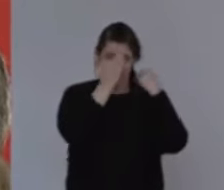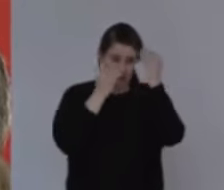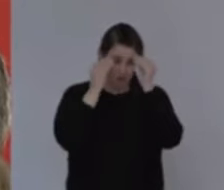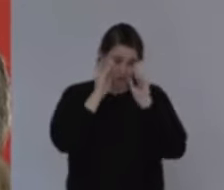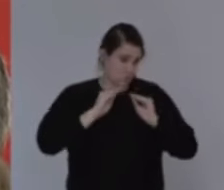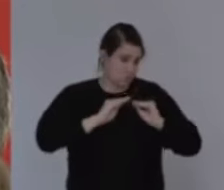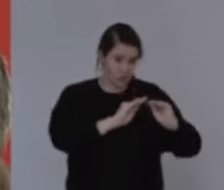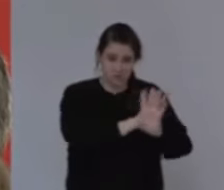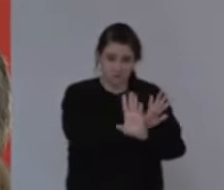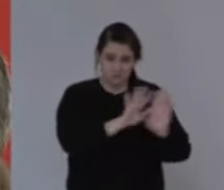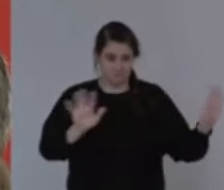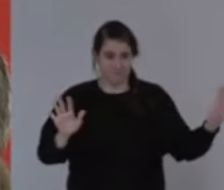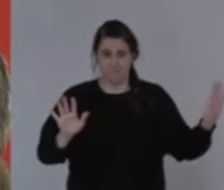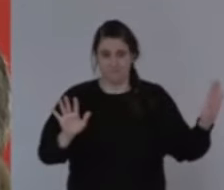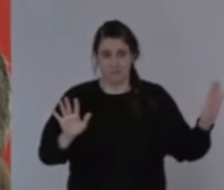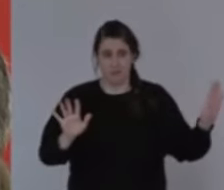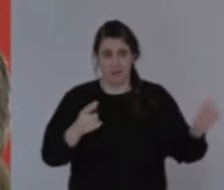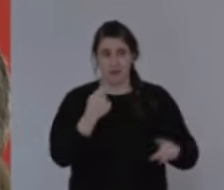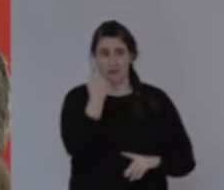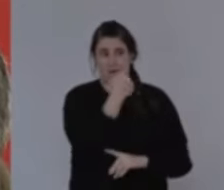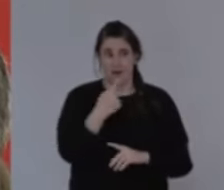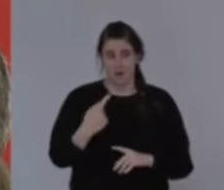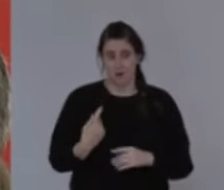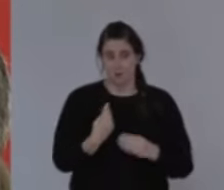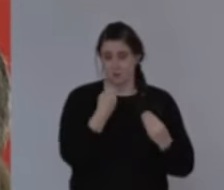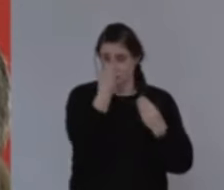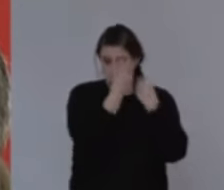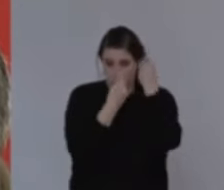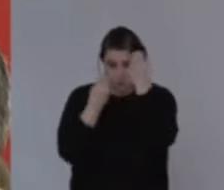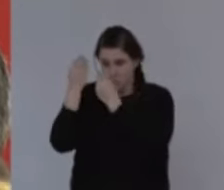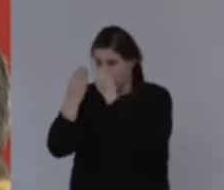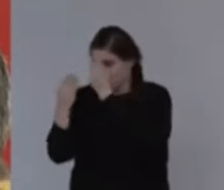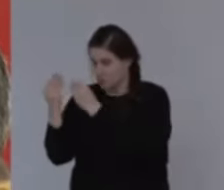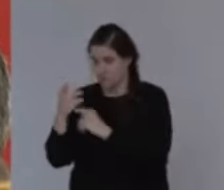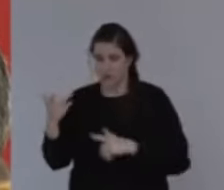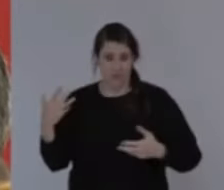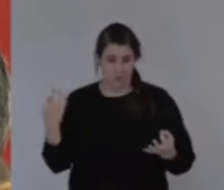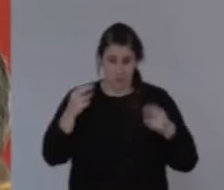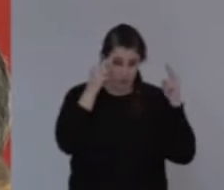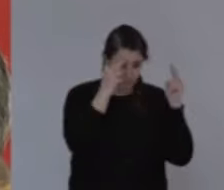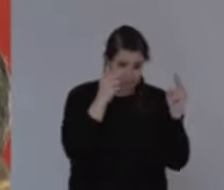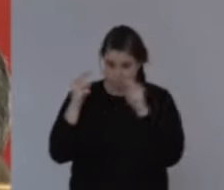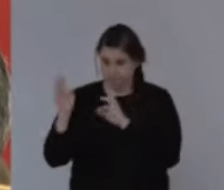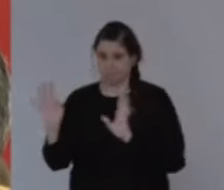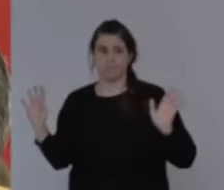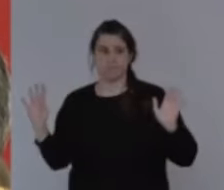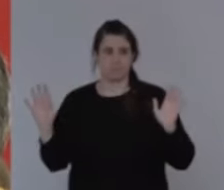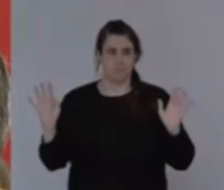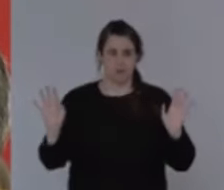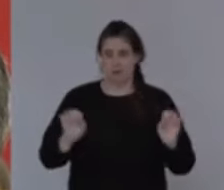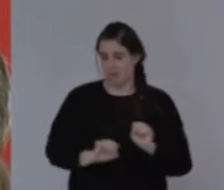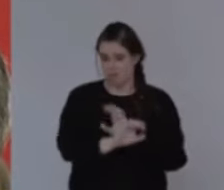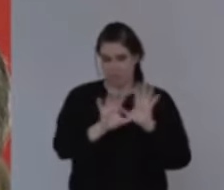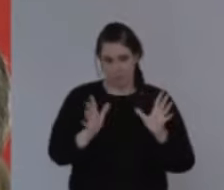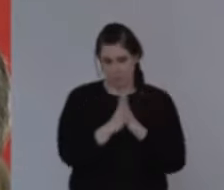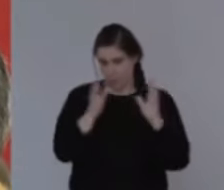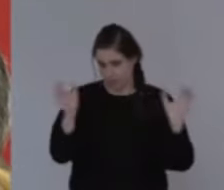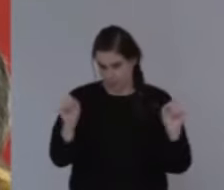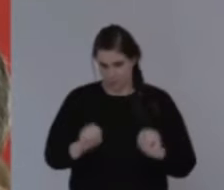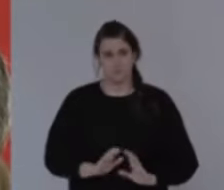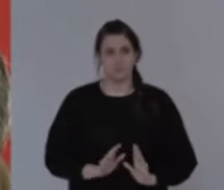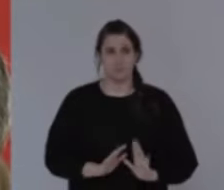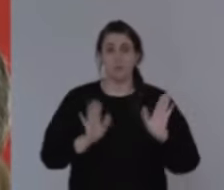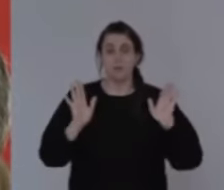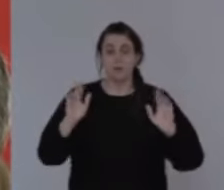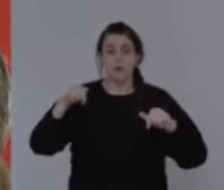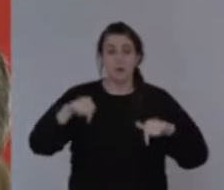intransferibles. Y cada uno la tiene que tener y además es lo que más tenemos que respetar. Hasta ahí totalmente de acuerdo. Pero hoy tenemos